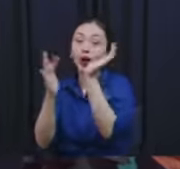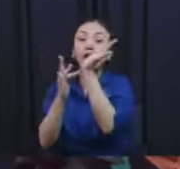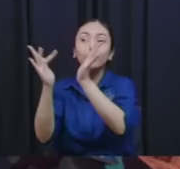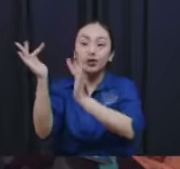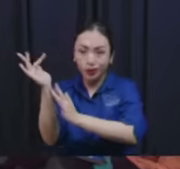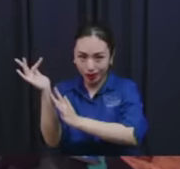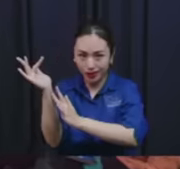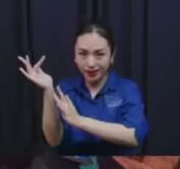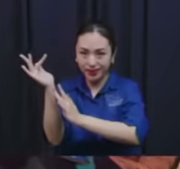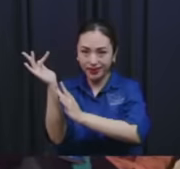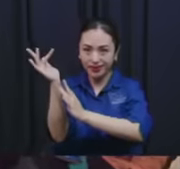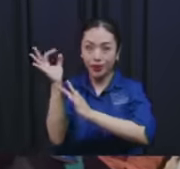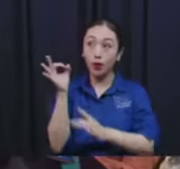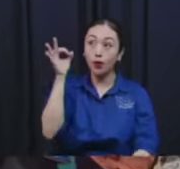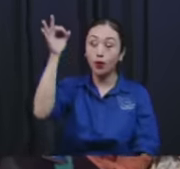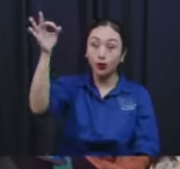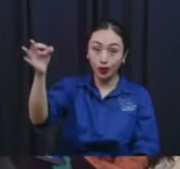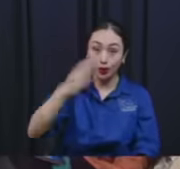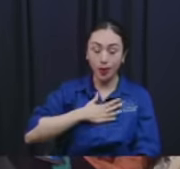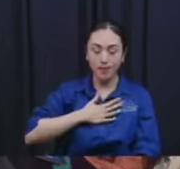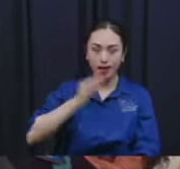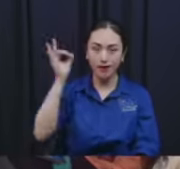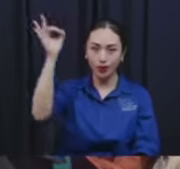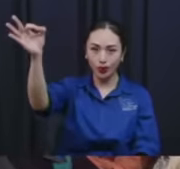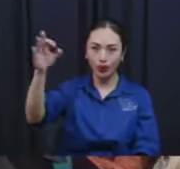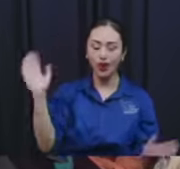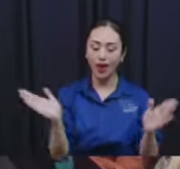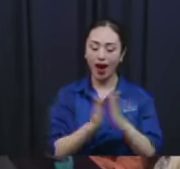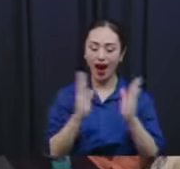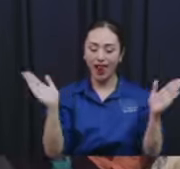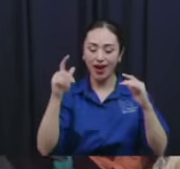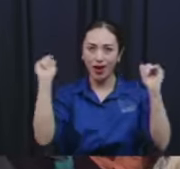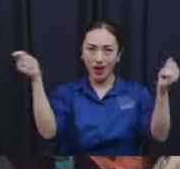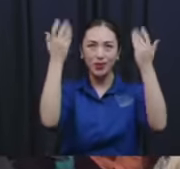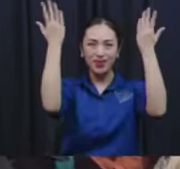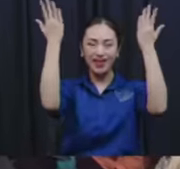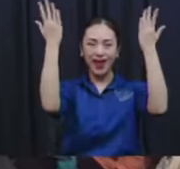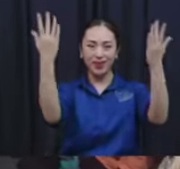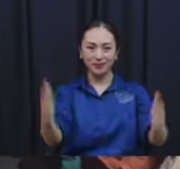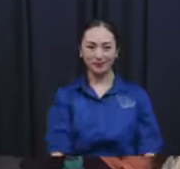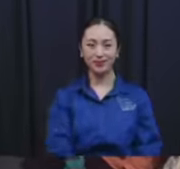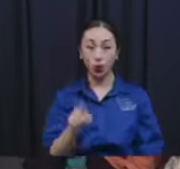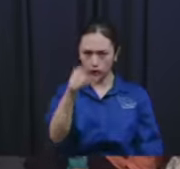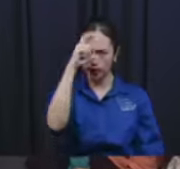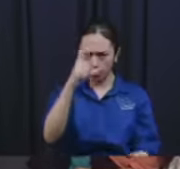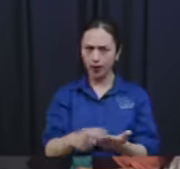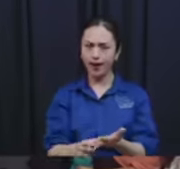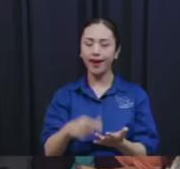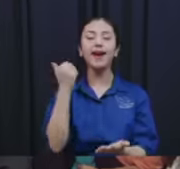destino Aleluya hermano Usted cree esto que le estoy